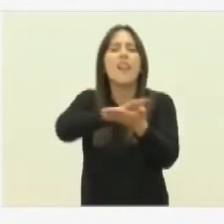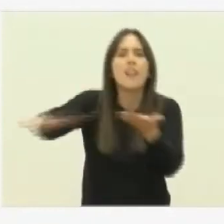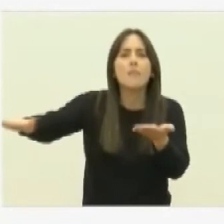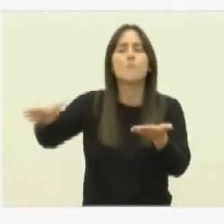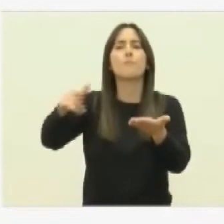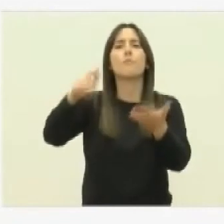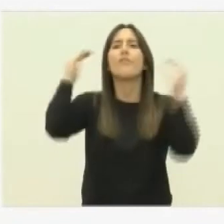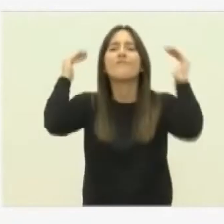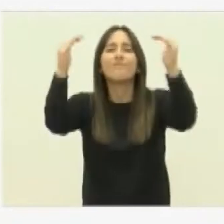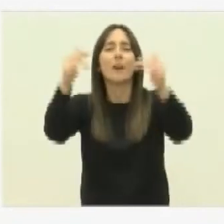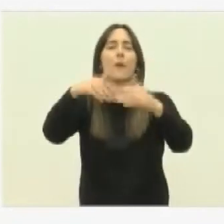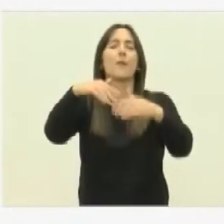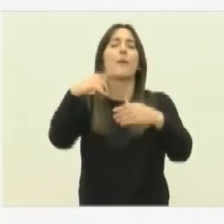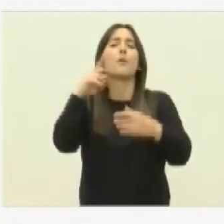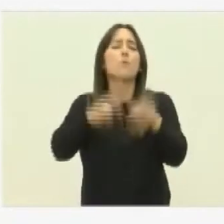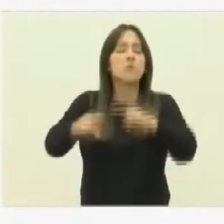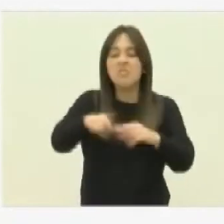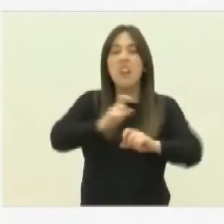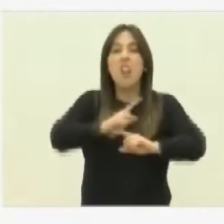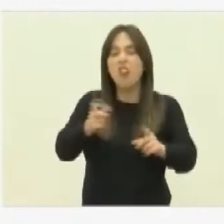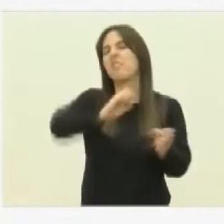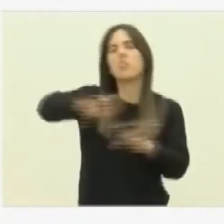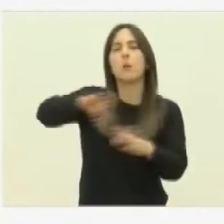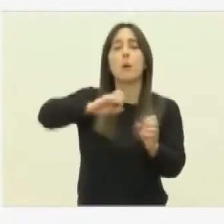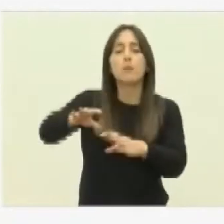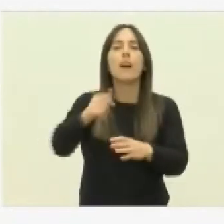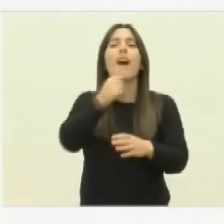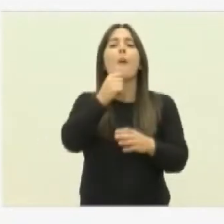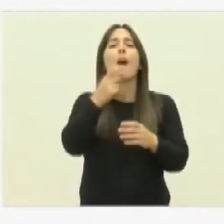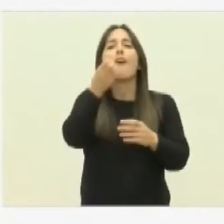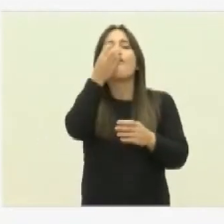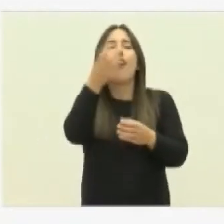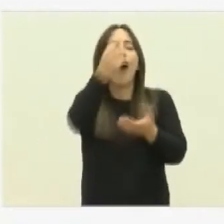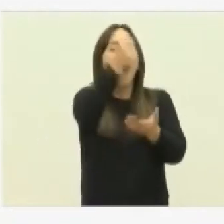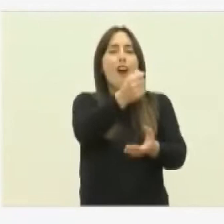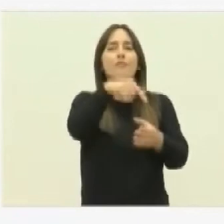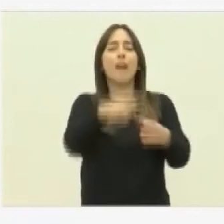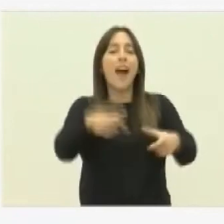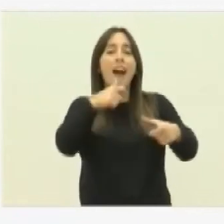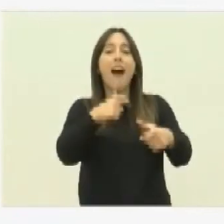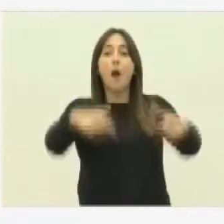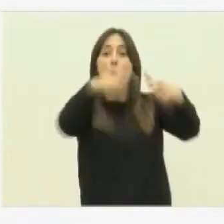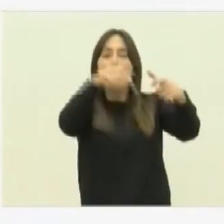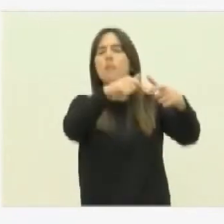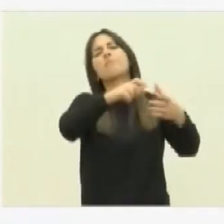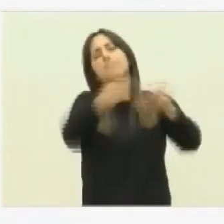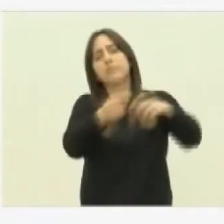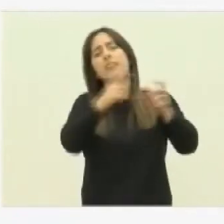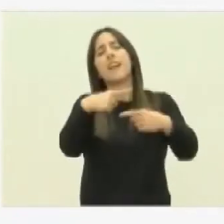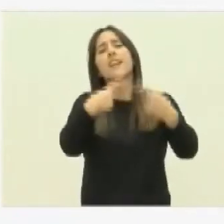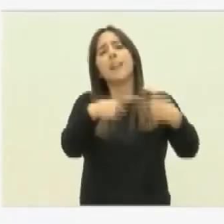Lo que nos sirve y lo usemos periódicamente, igual cambiar el agua de los floreros, aunque estemos en invierno y no veamos mosquitos,